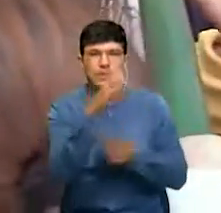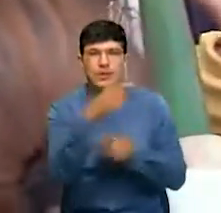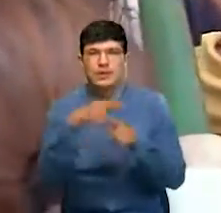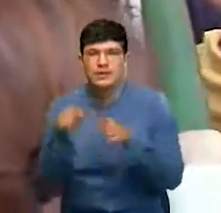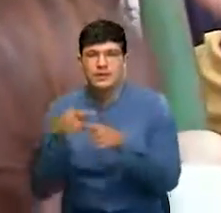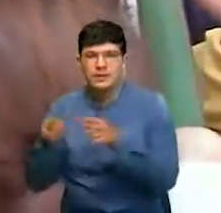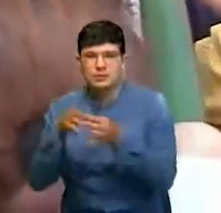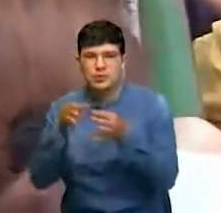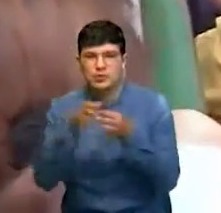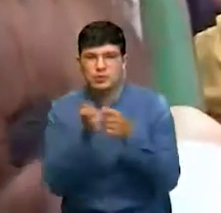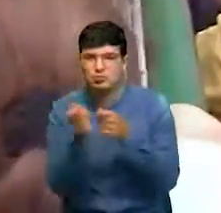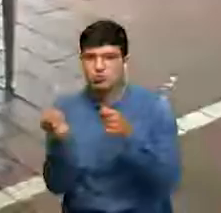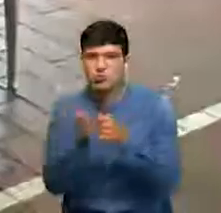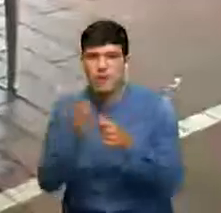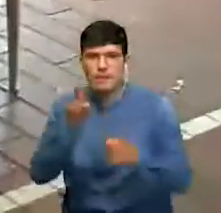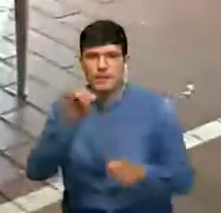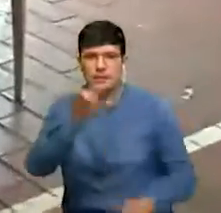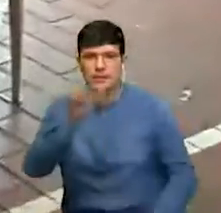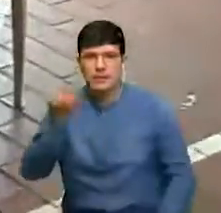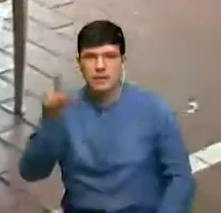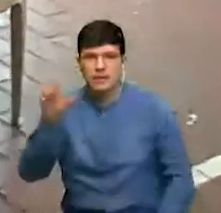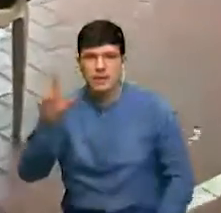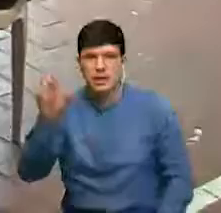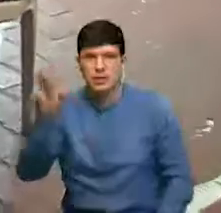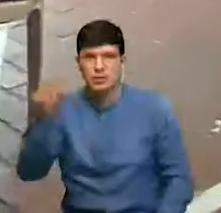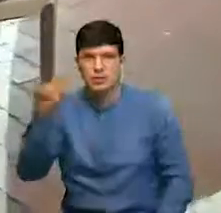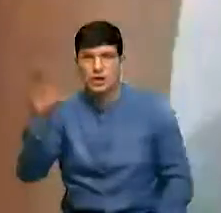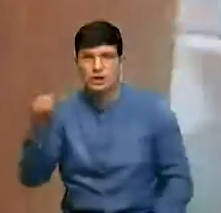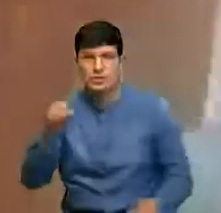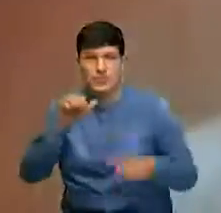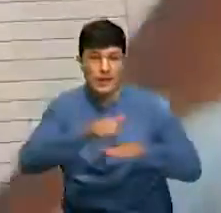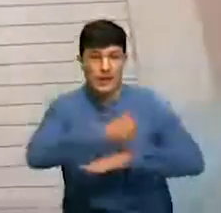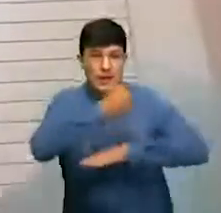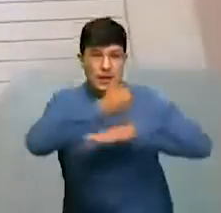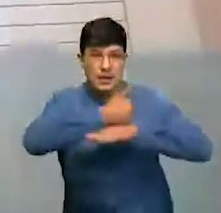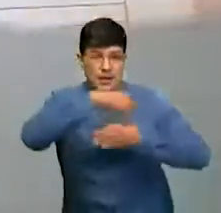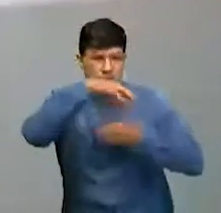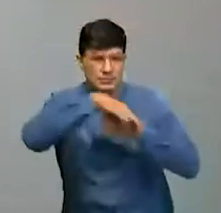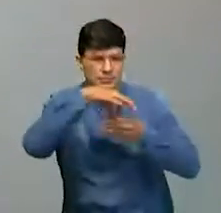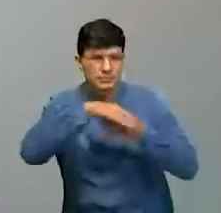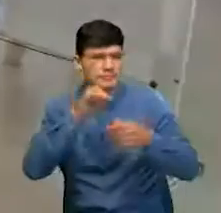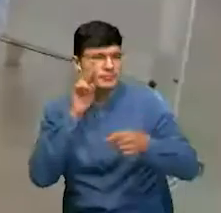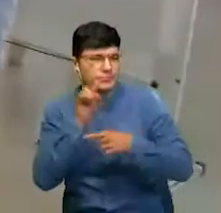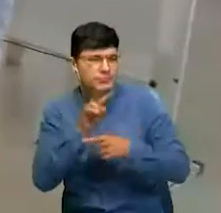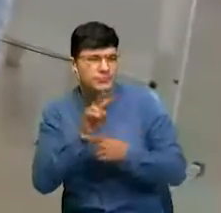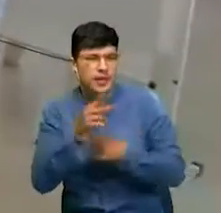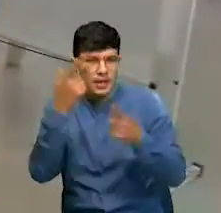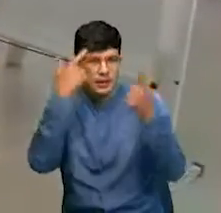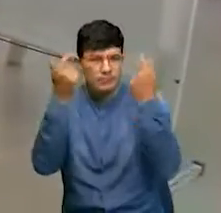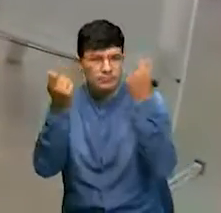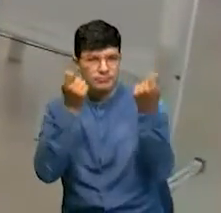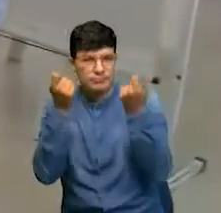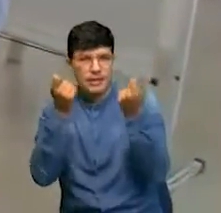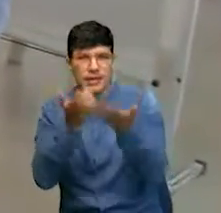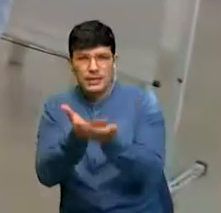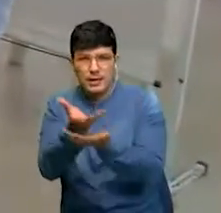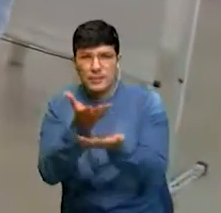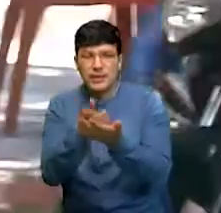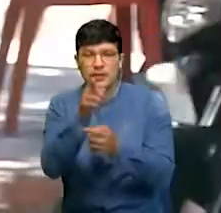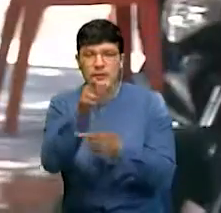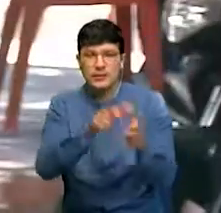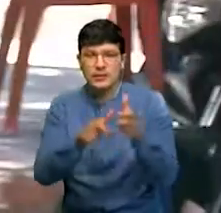como villa del rosario las autoridades electorales continúan con diferentes estrategias y recomendaciones para los